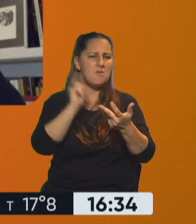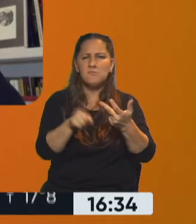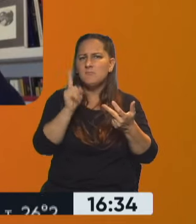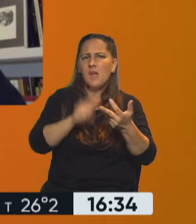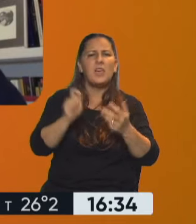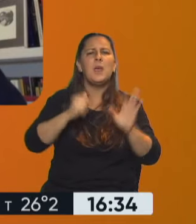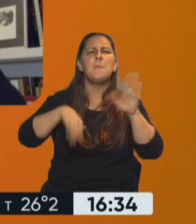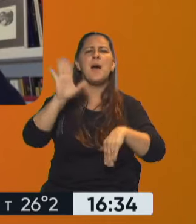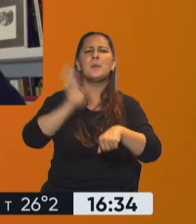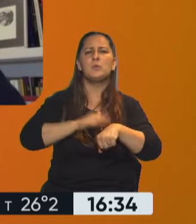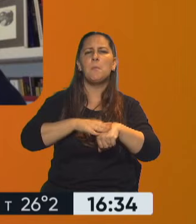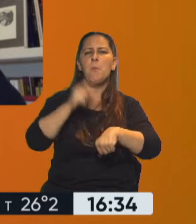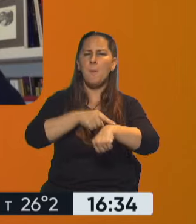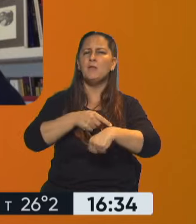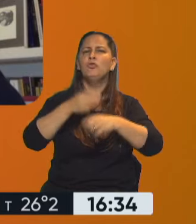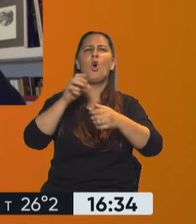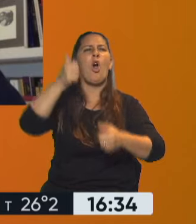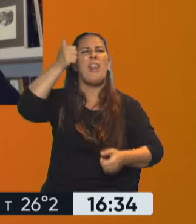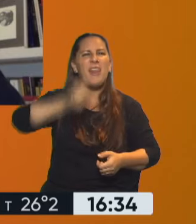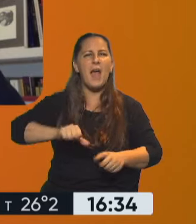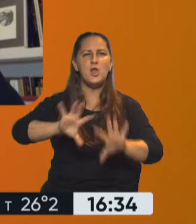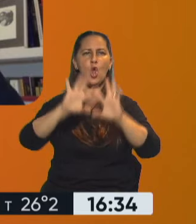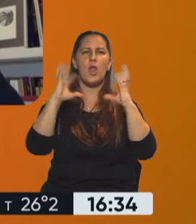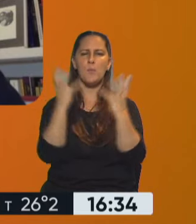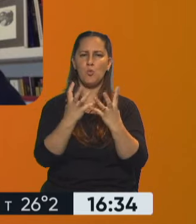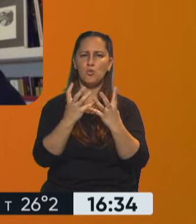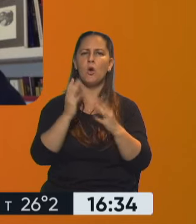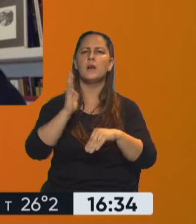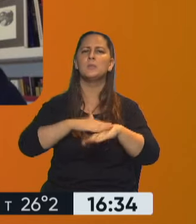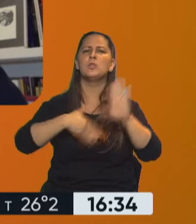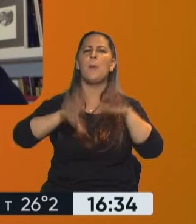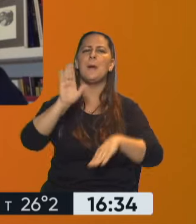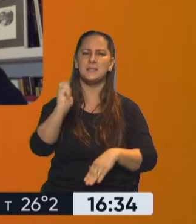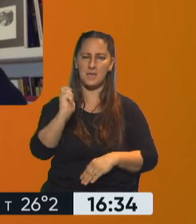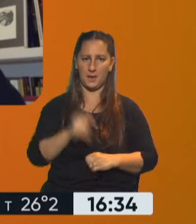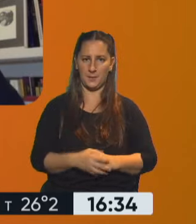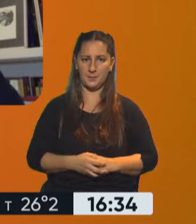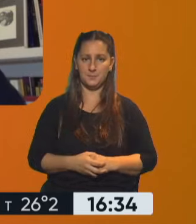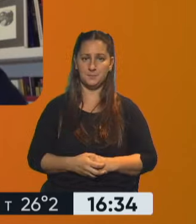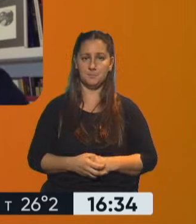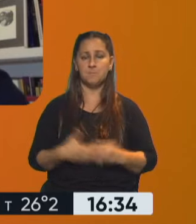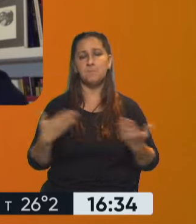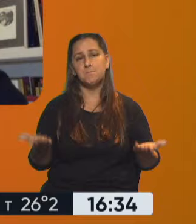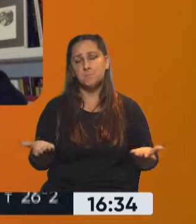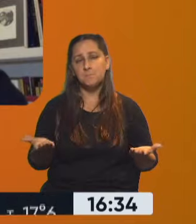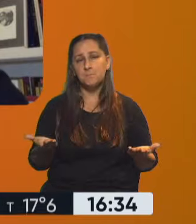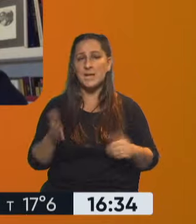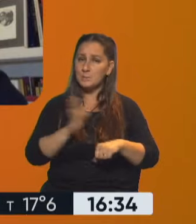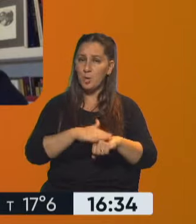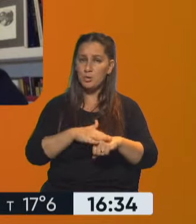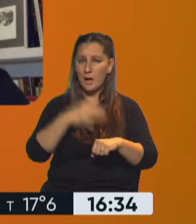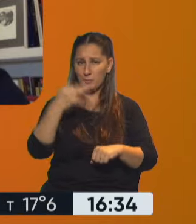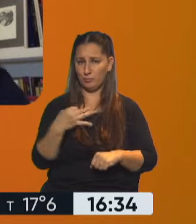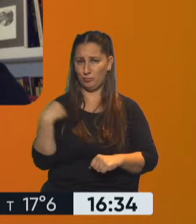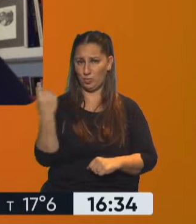tienen más responsabilidad a la hora de hablar de daño ambiental? Uno podría decir que al final del día responsables somos todos, pero